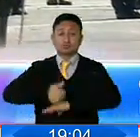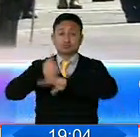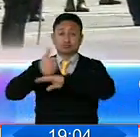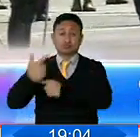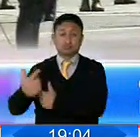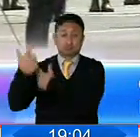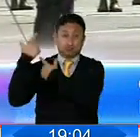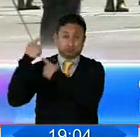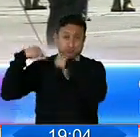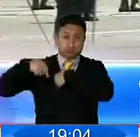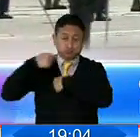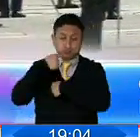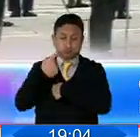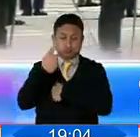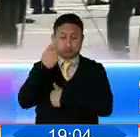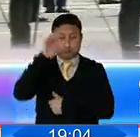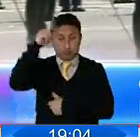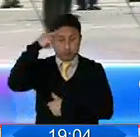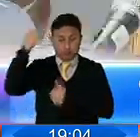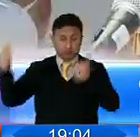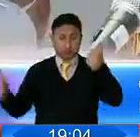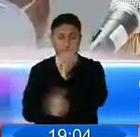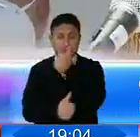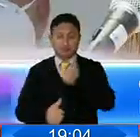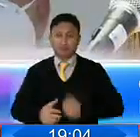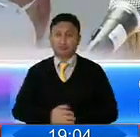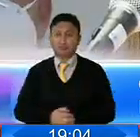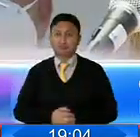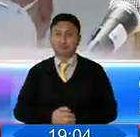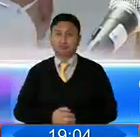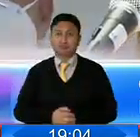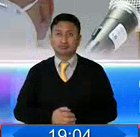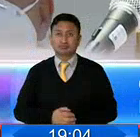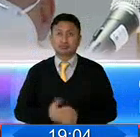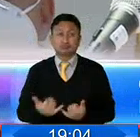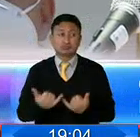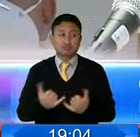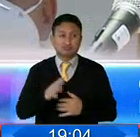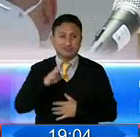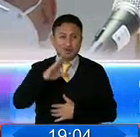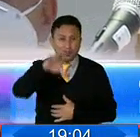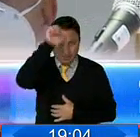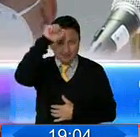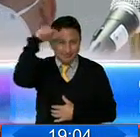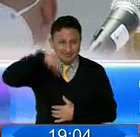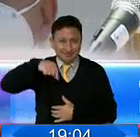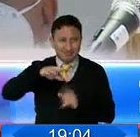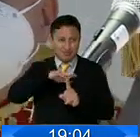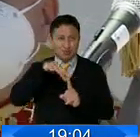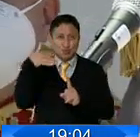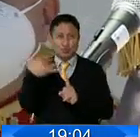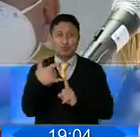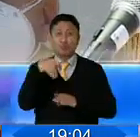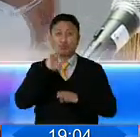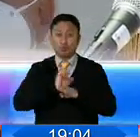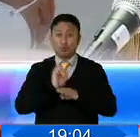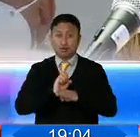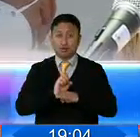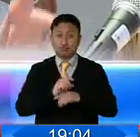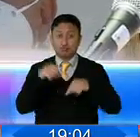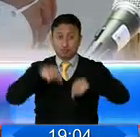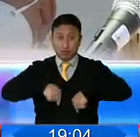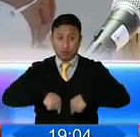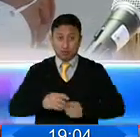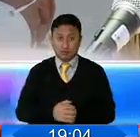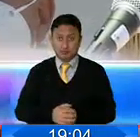ejército, expresando lealtad al régimen. Y debemos comprender la situación que el país atraviesa. Hoy